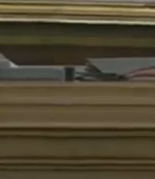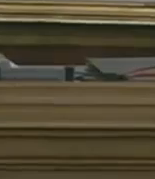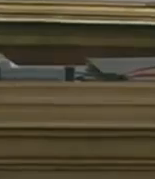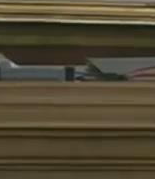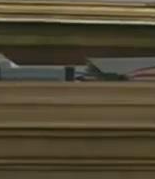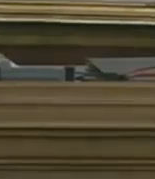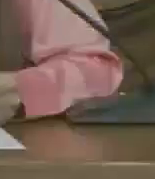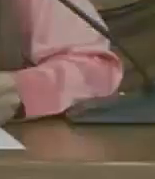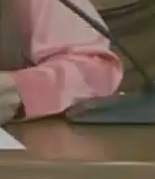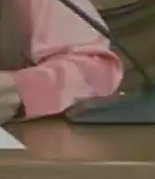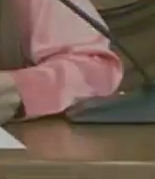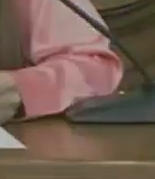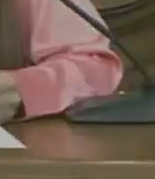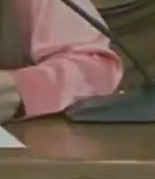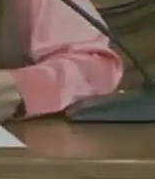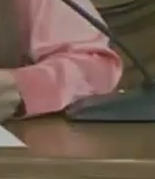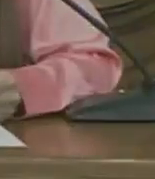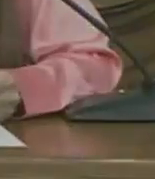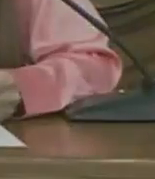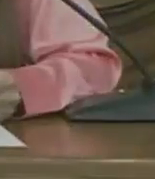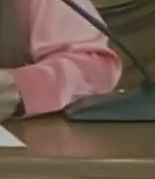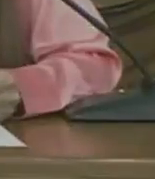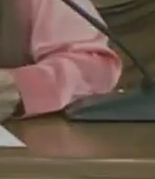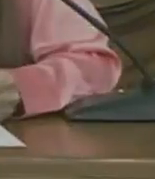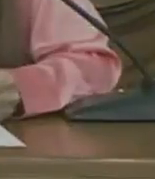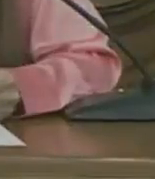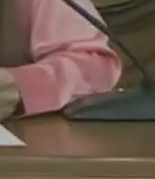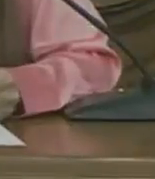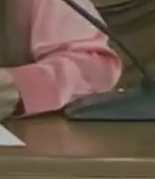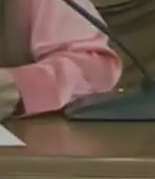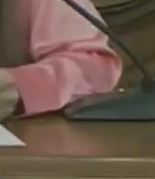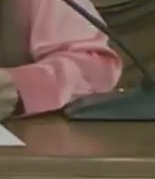la Operación de Liberación Cacique Guatemalteco